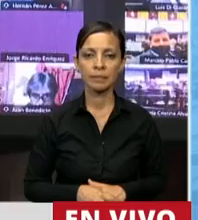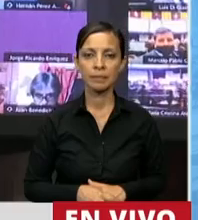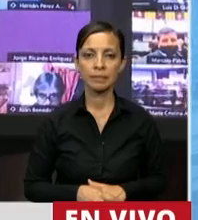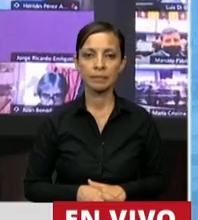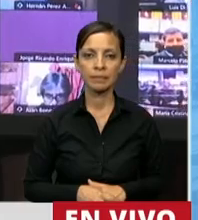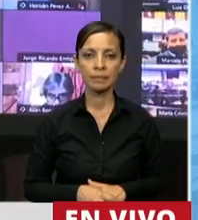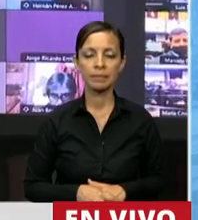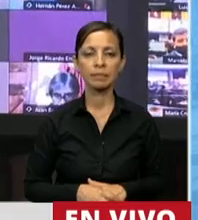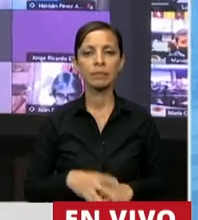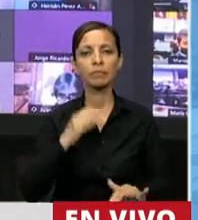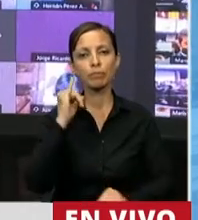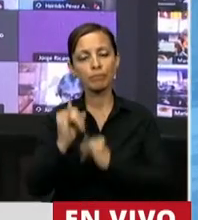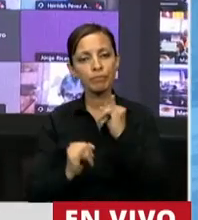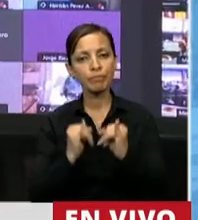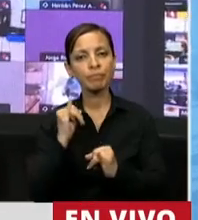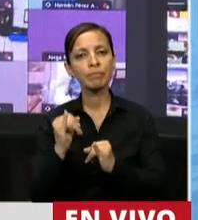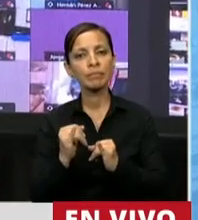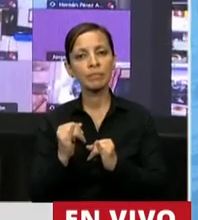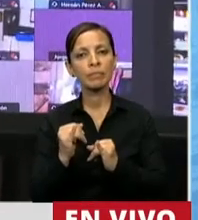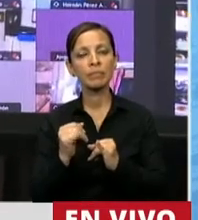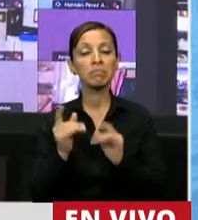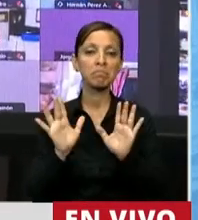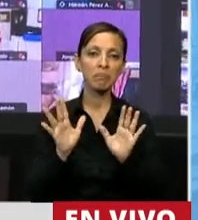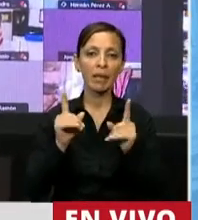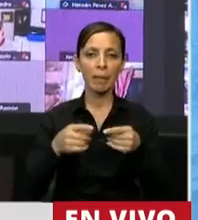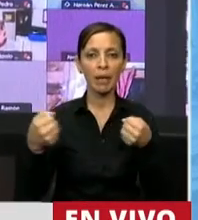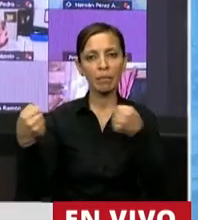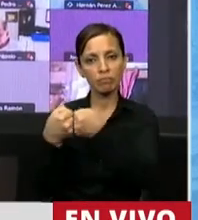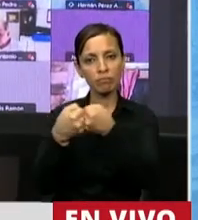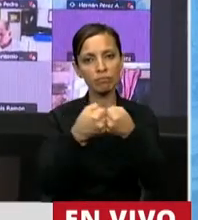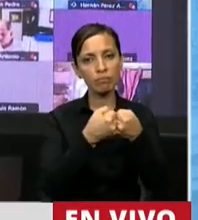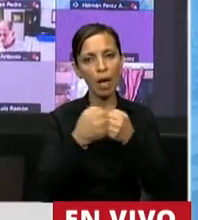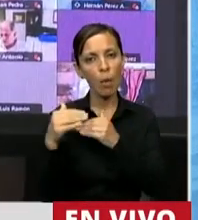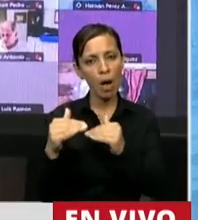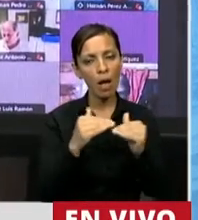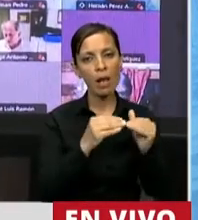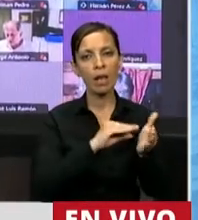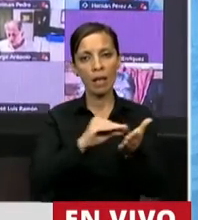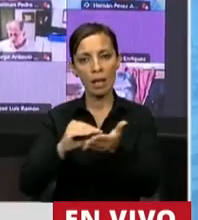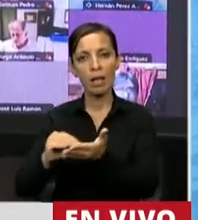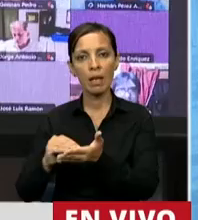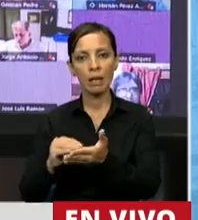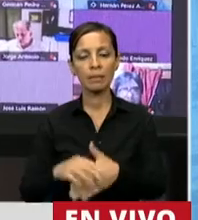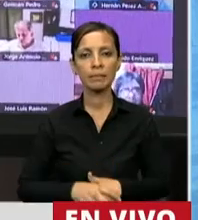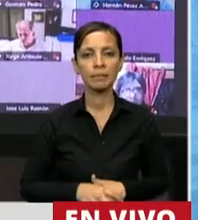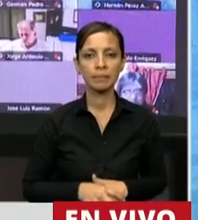planteando y, si se quiere, coincidiendo con varios diputados o diputadas